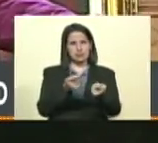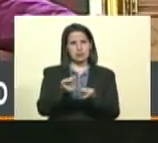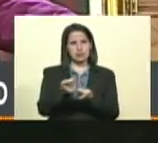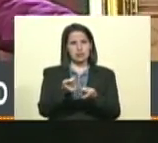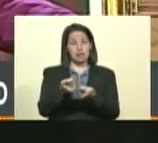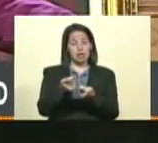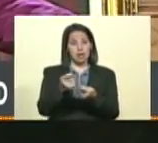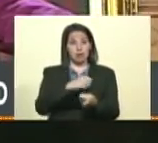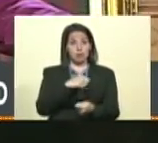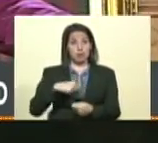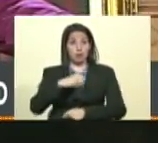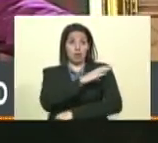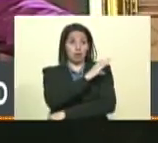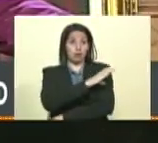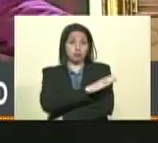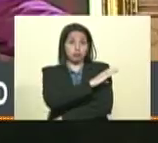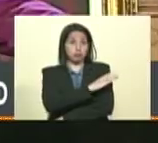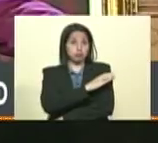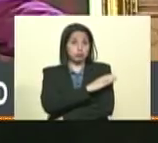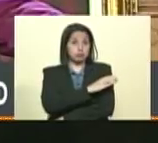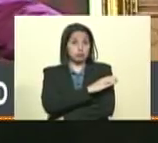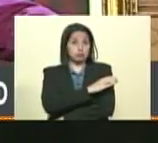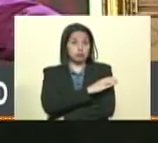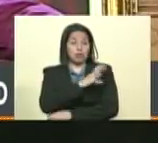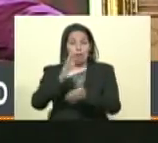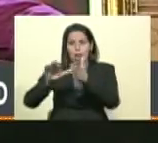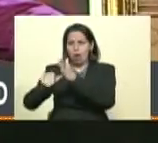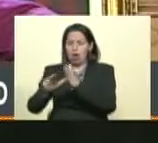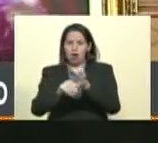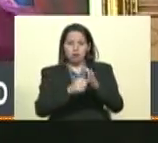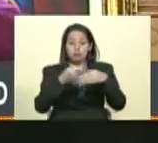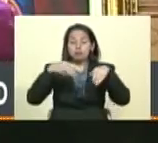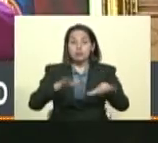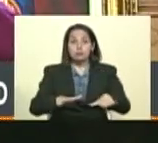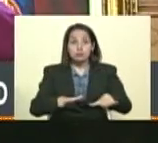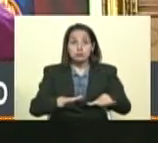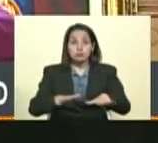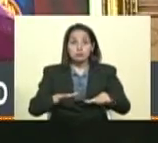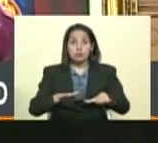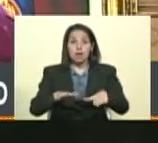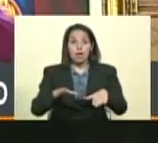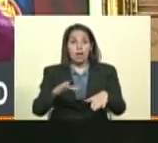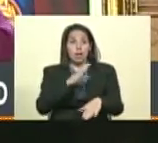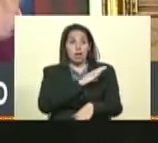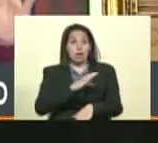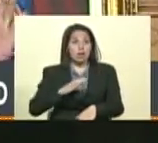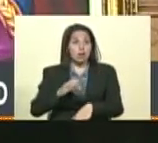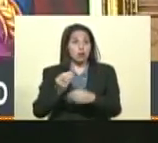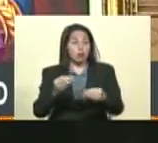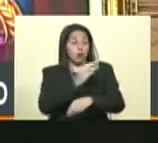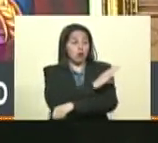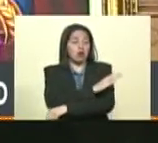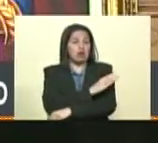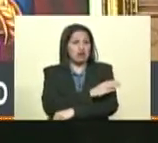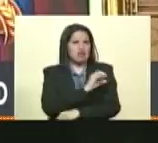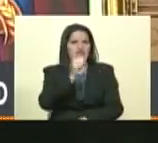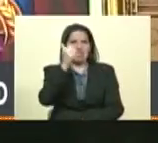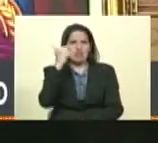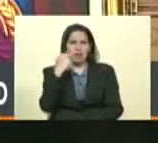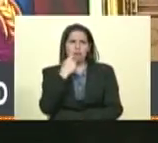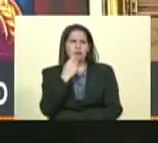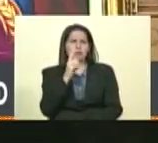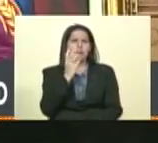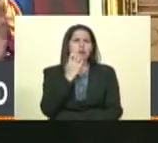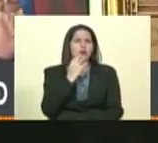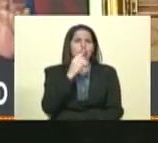clínicas privadas para que cesen su especulación y su robo. Los dueños de las clínicas privadas son 10 apellidos. Ponle 15,